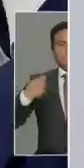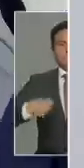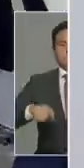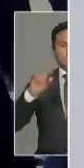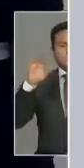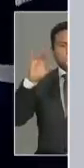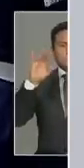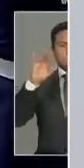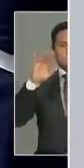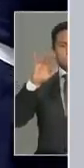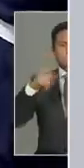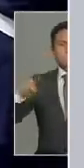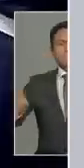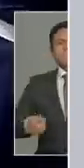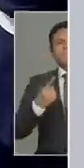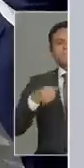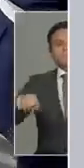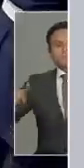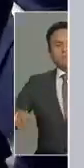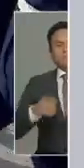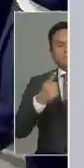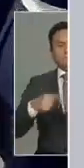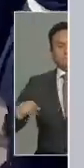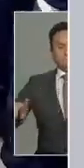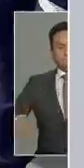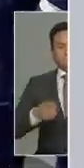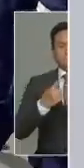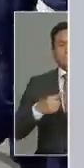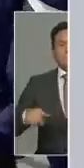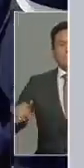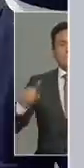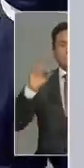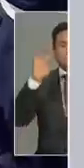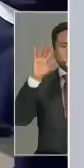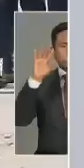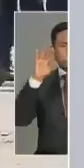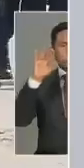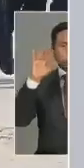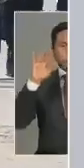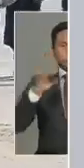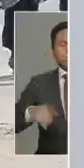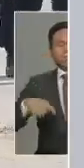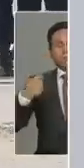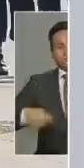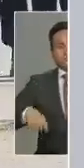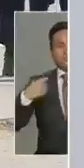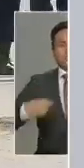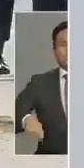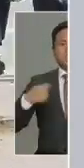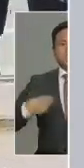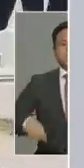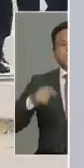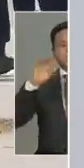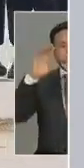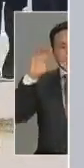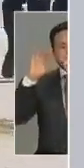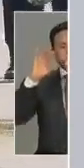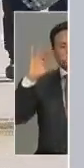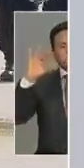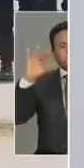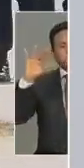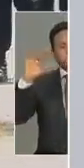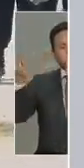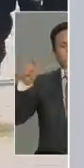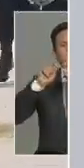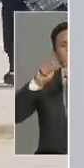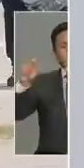representantes y vicepresidentes, ¿cierto? Mandatarios de distintos países, con representantes de las instituciones, bueno, de ONU particularmente.